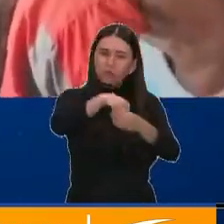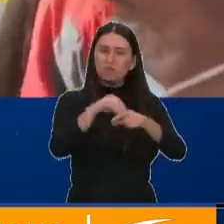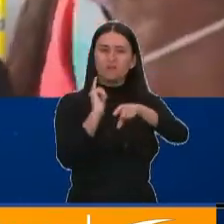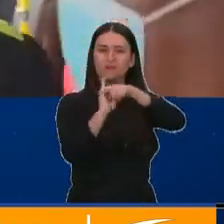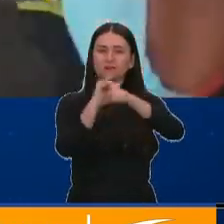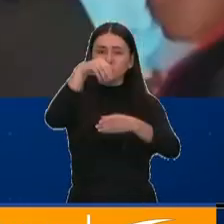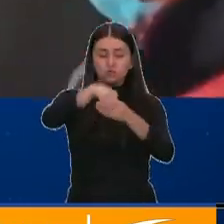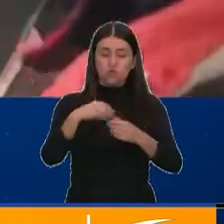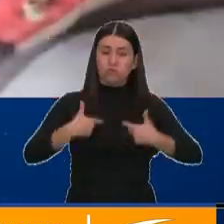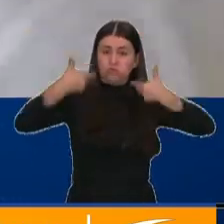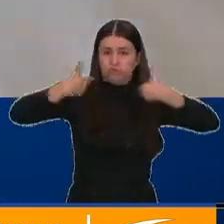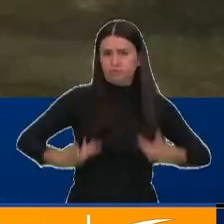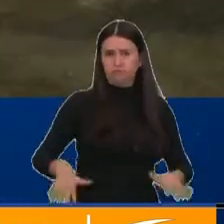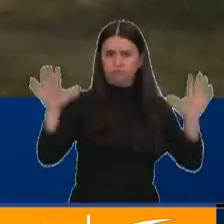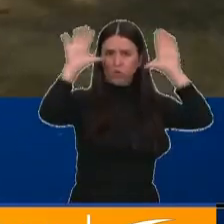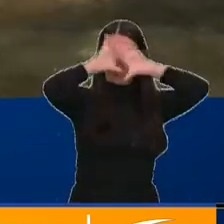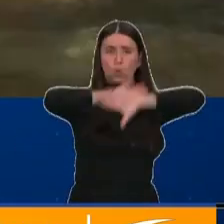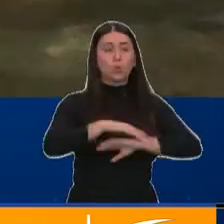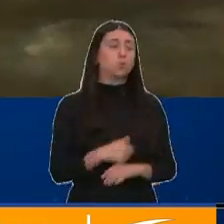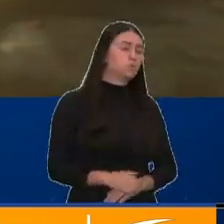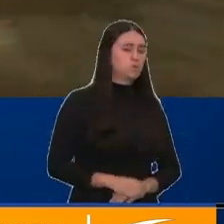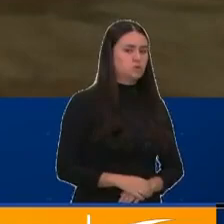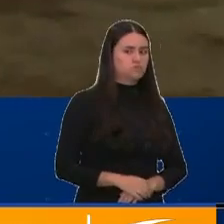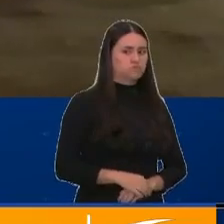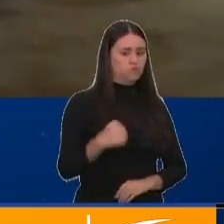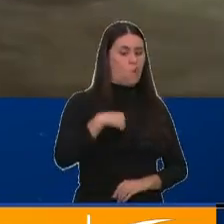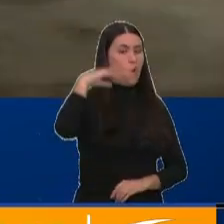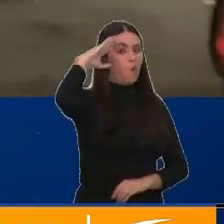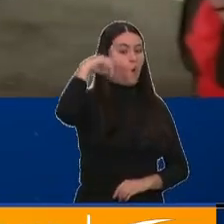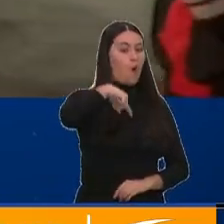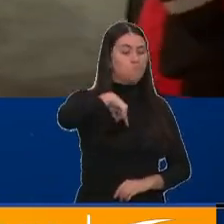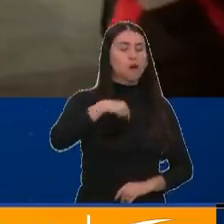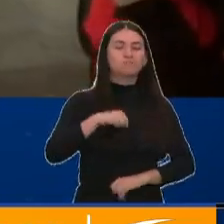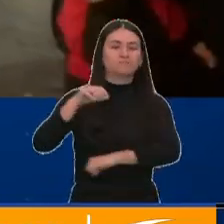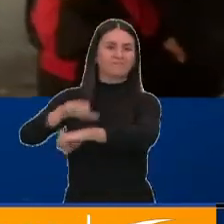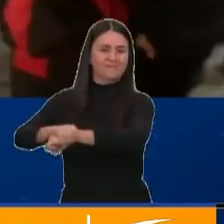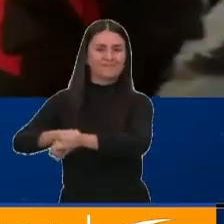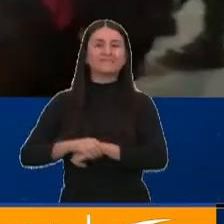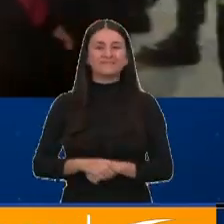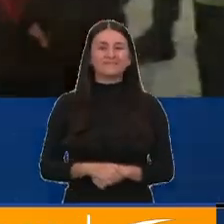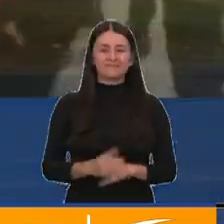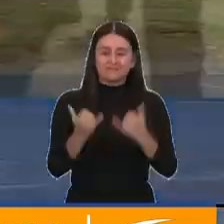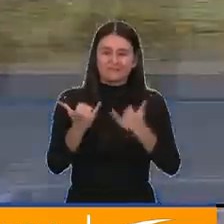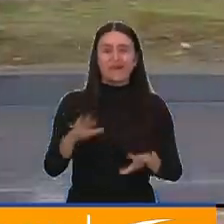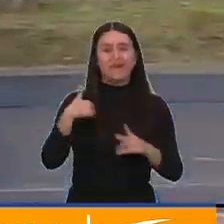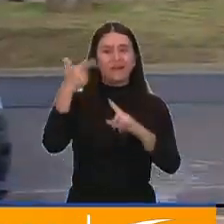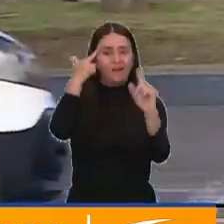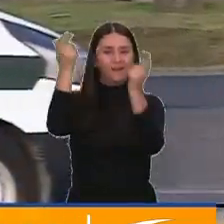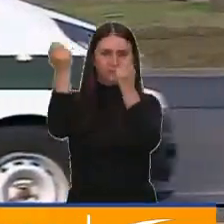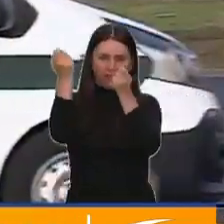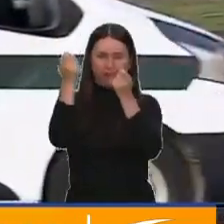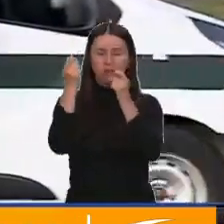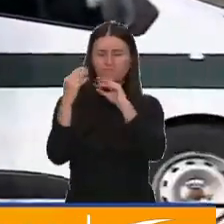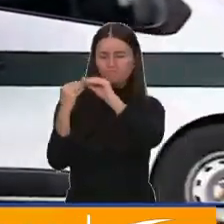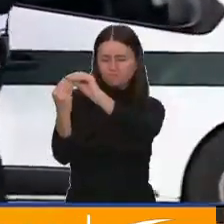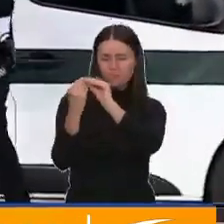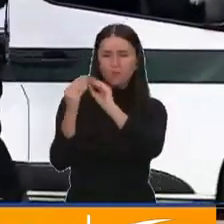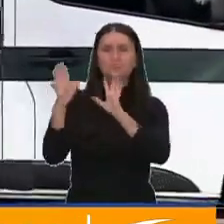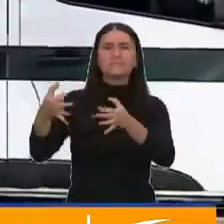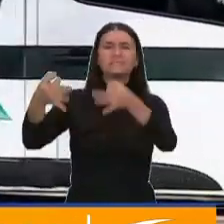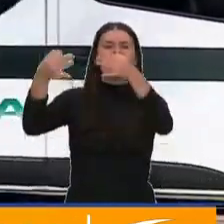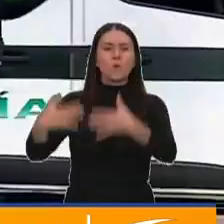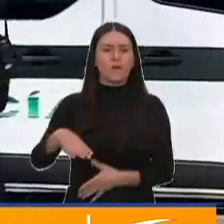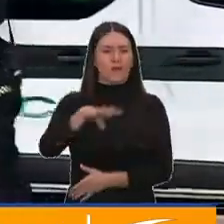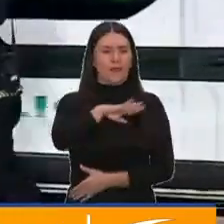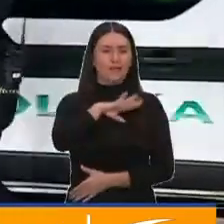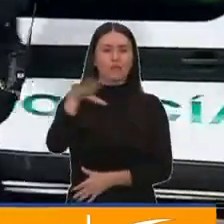de civil, logrando capturar a los delincuentes. Así es, Héctor, estamos desarrollando en conjunto con nuestro equipo de seguridad de la alcaldía local